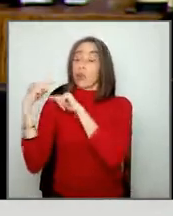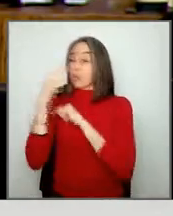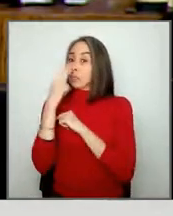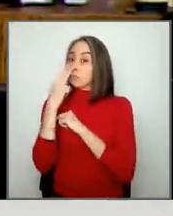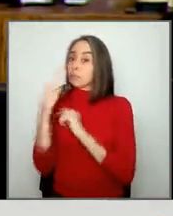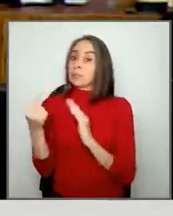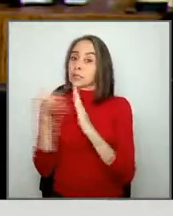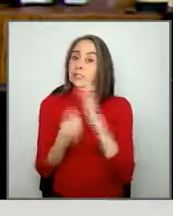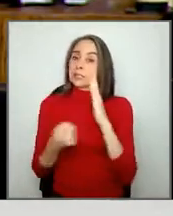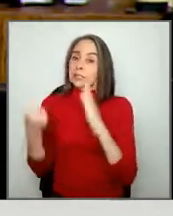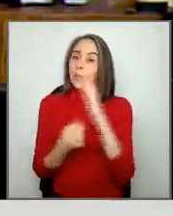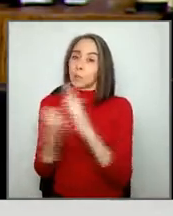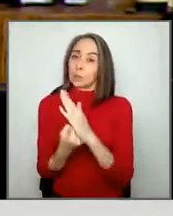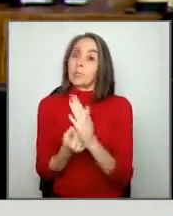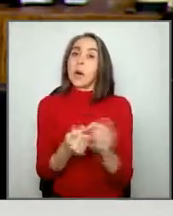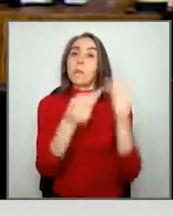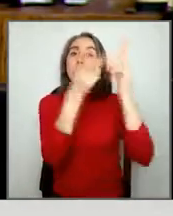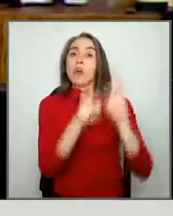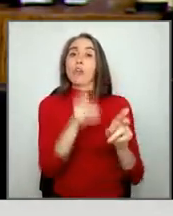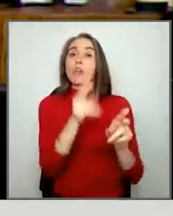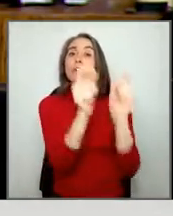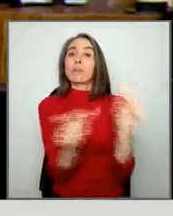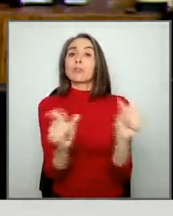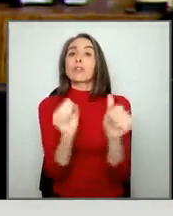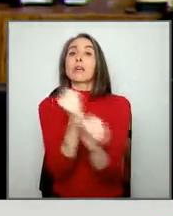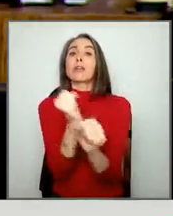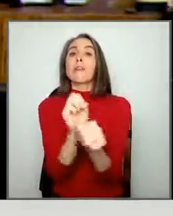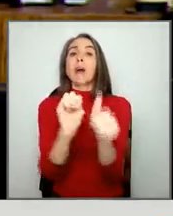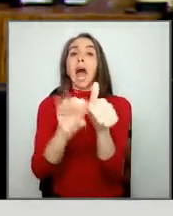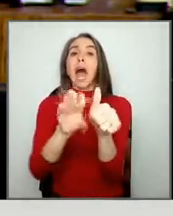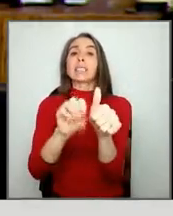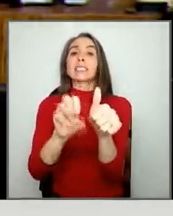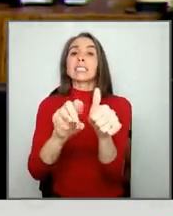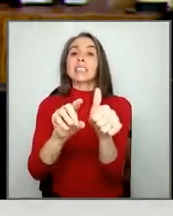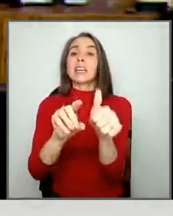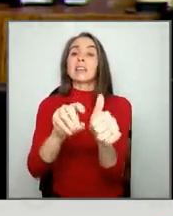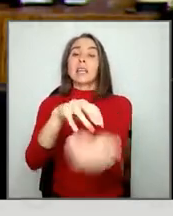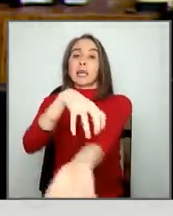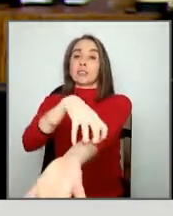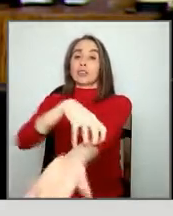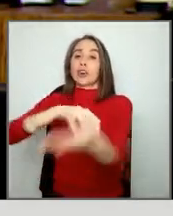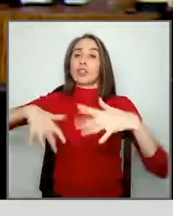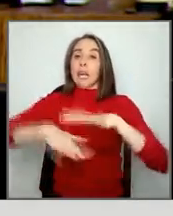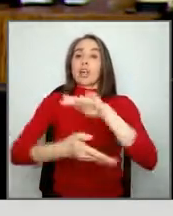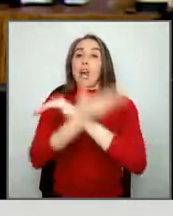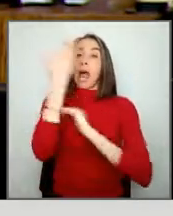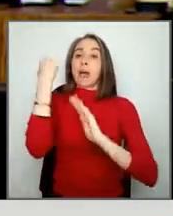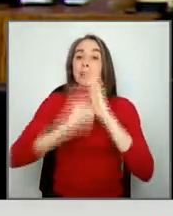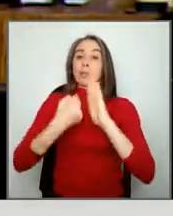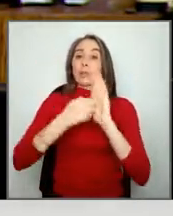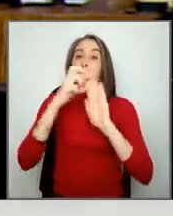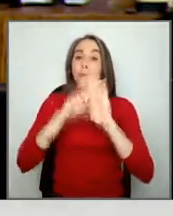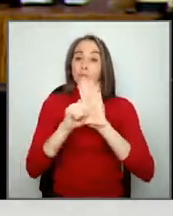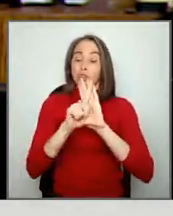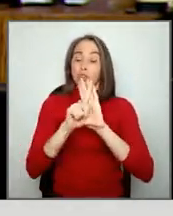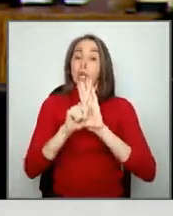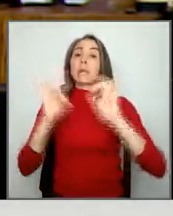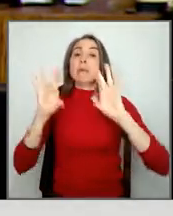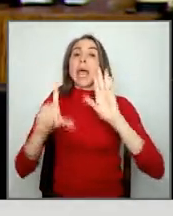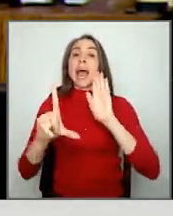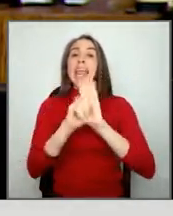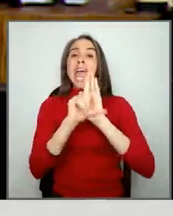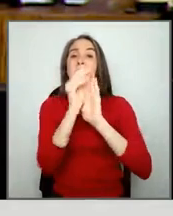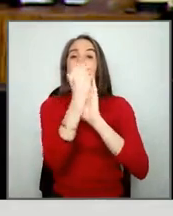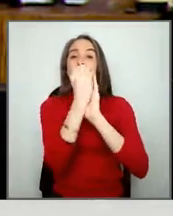la de la región de los ríos cuando dimos la pelea por Establecer un estatuto especial para